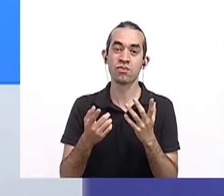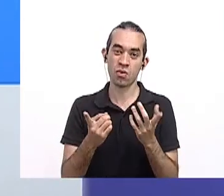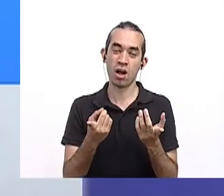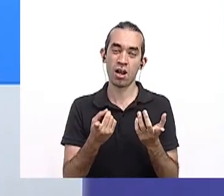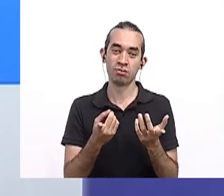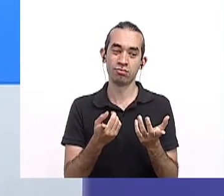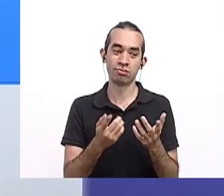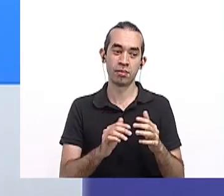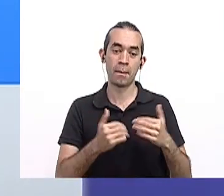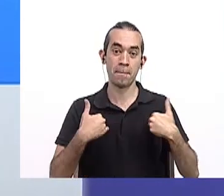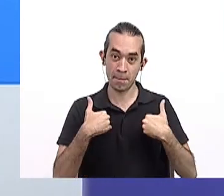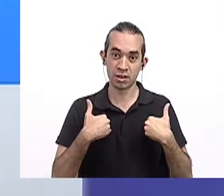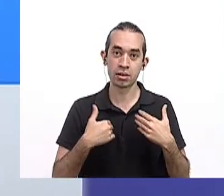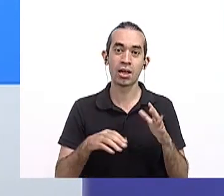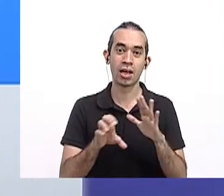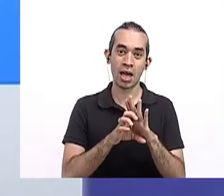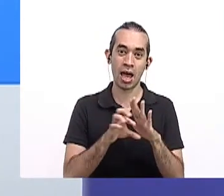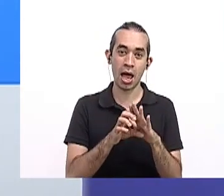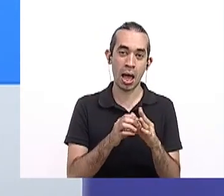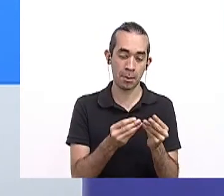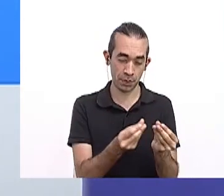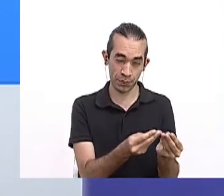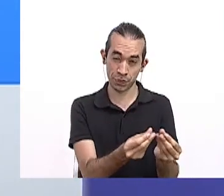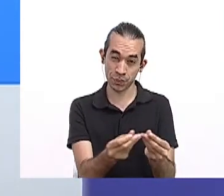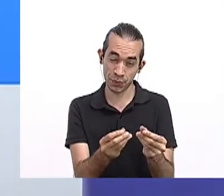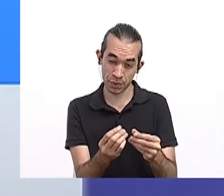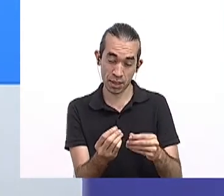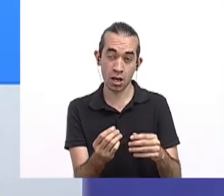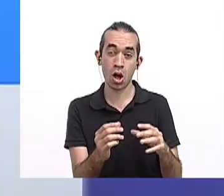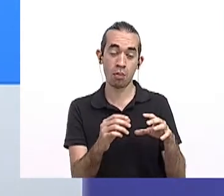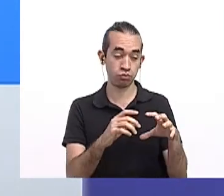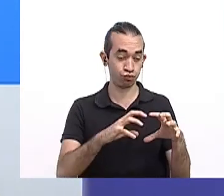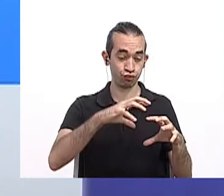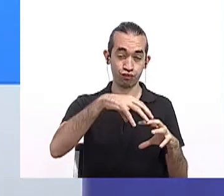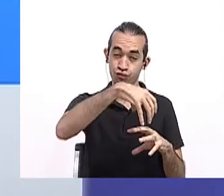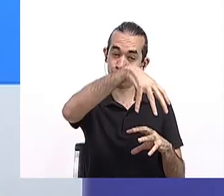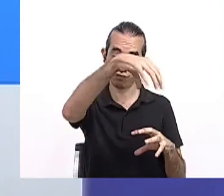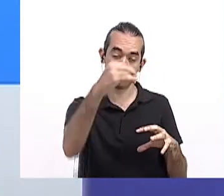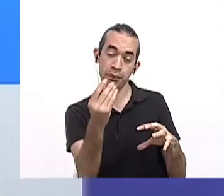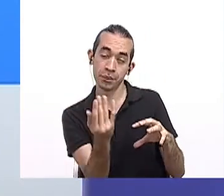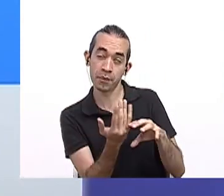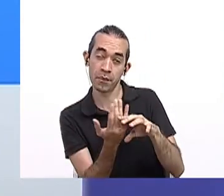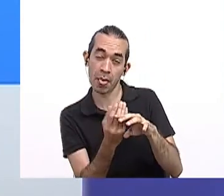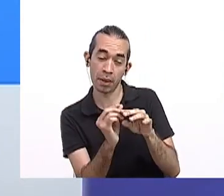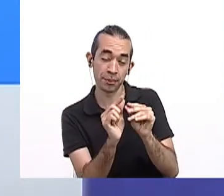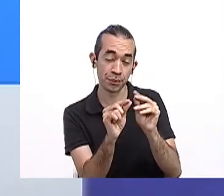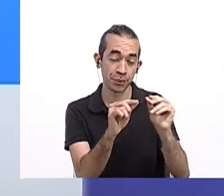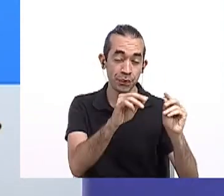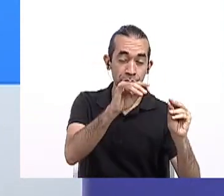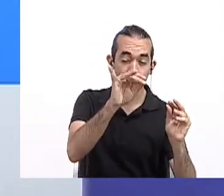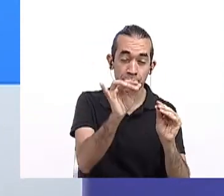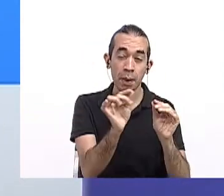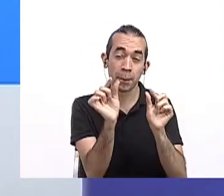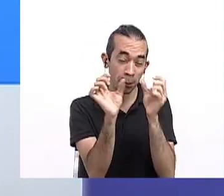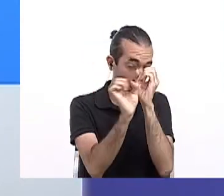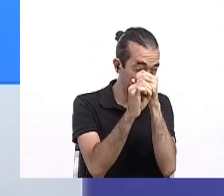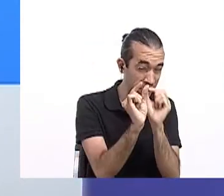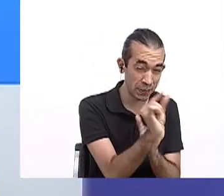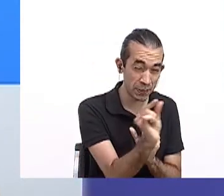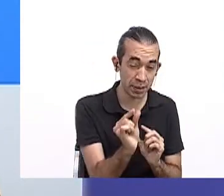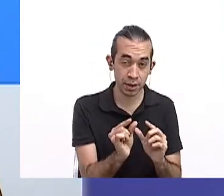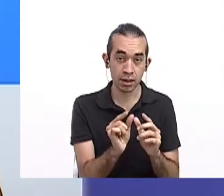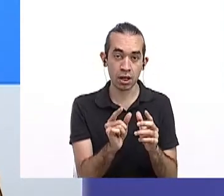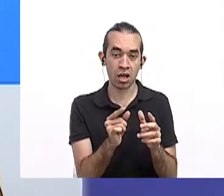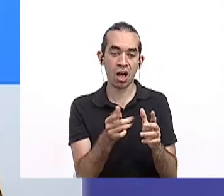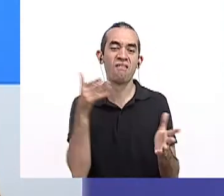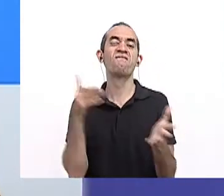especies marinas como el fitoplancton que se están viendo afectadas de manera directa por la acidificación de